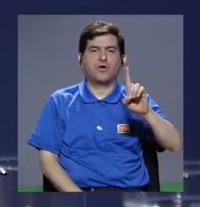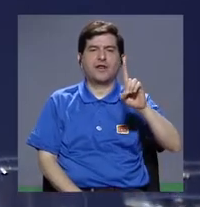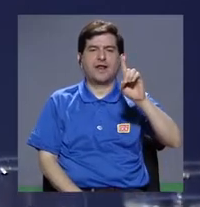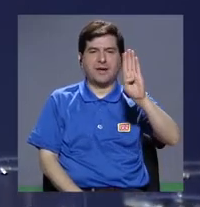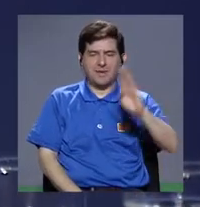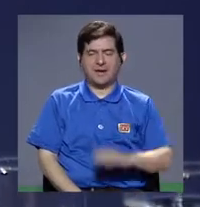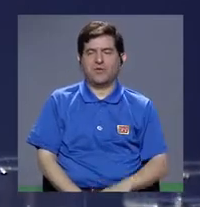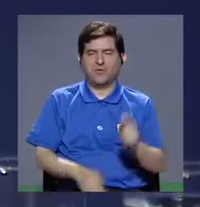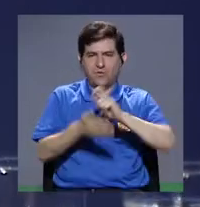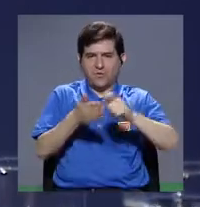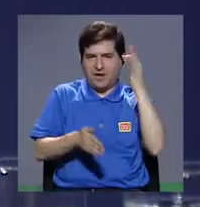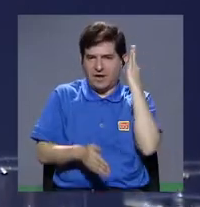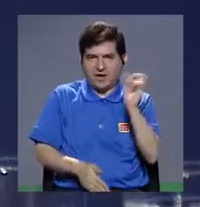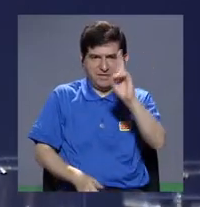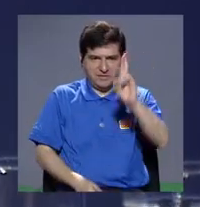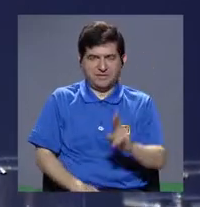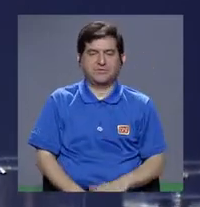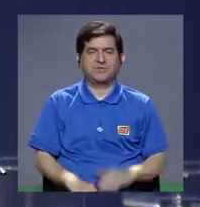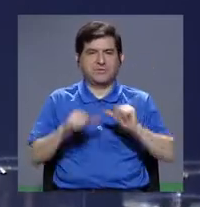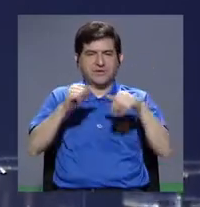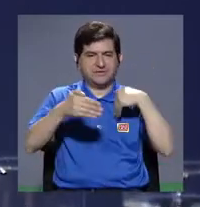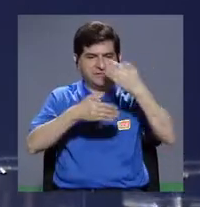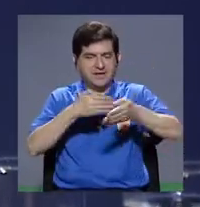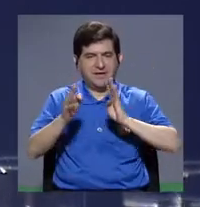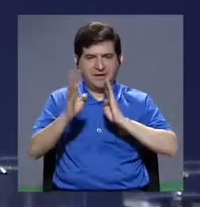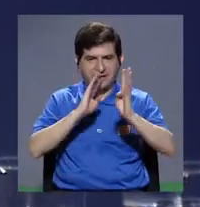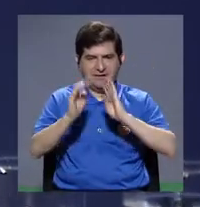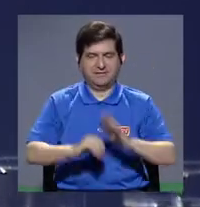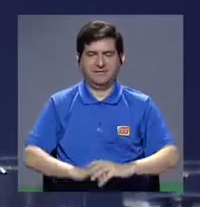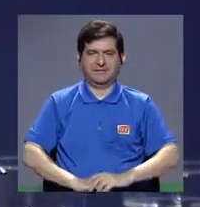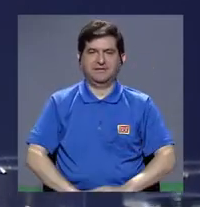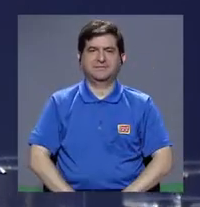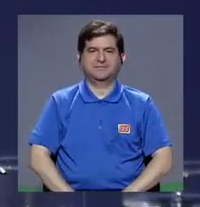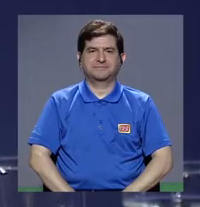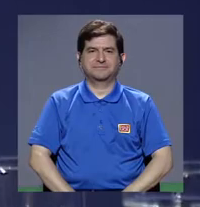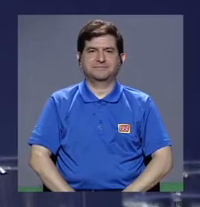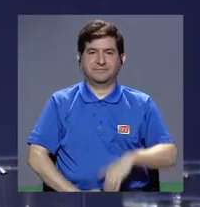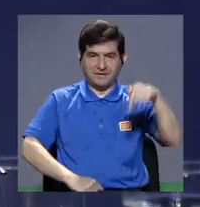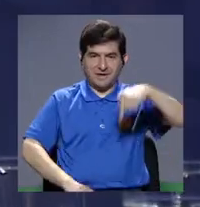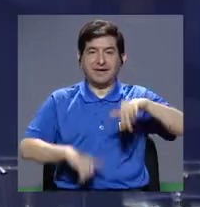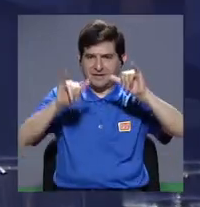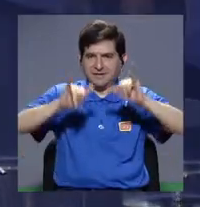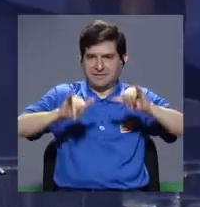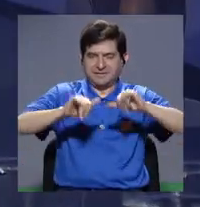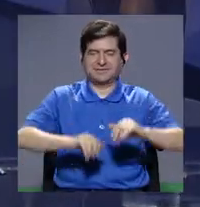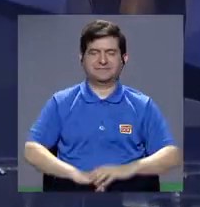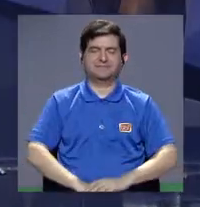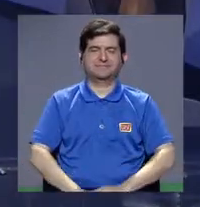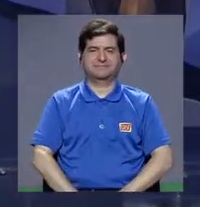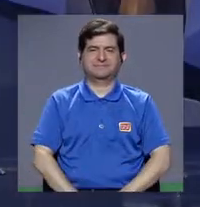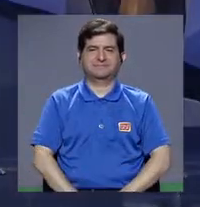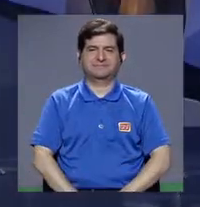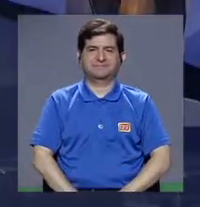para una escritora costarricense con quien seguiremos conversando en el próximo bloque que dice con nosotros